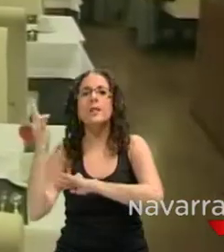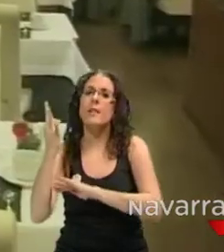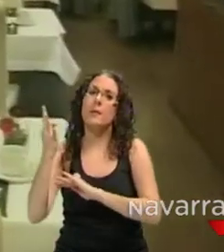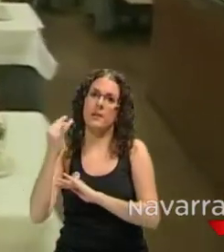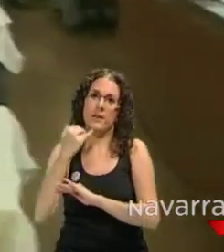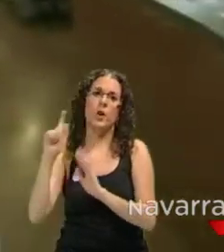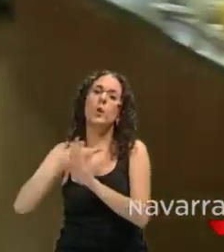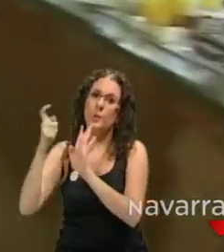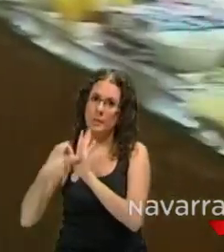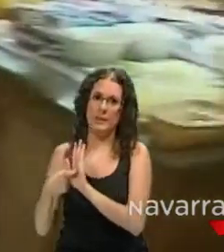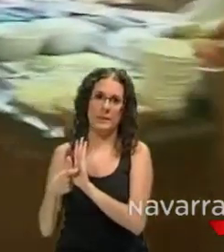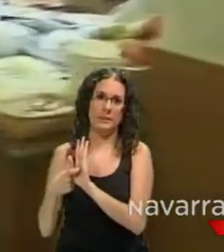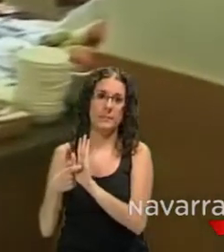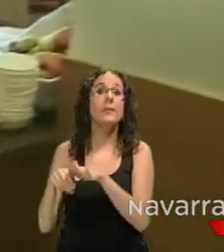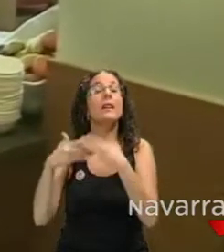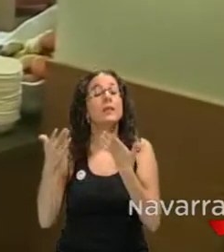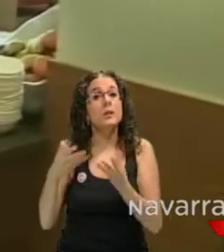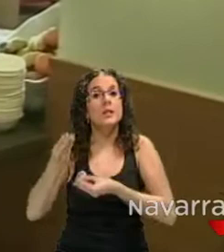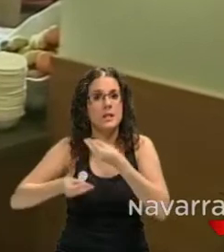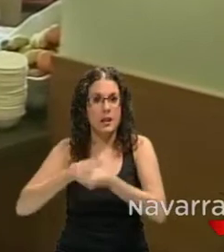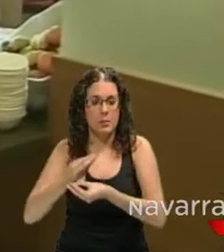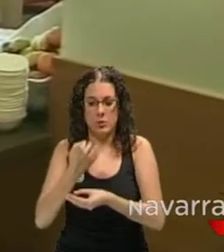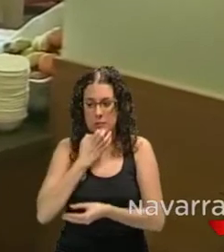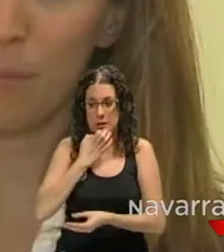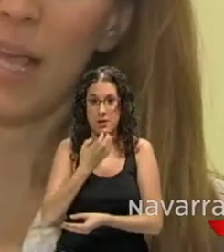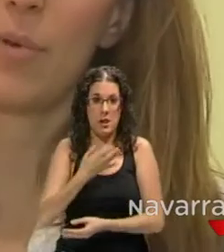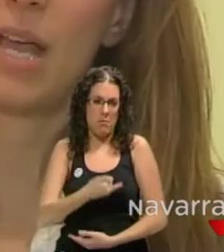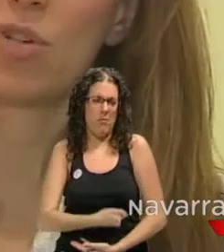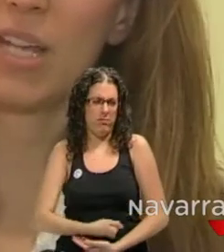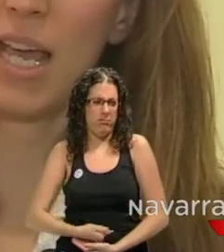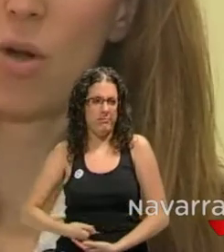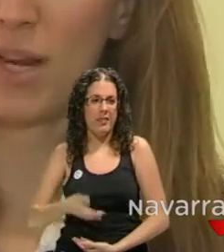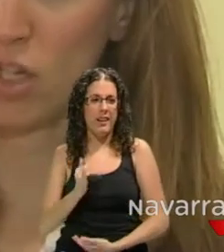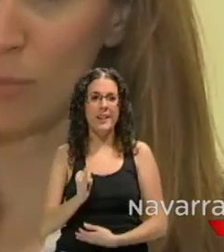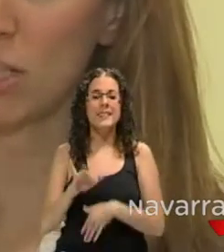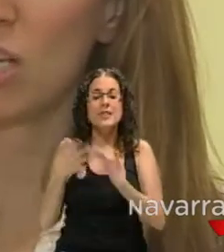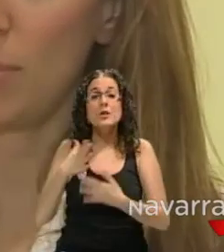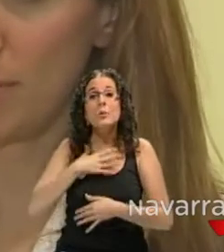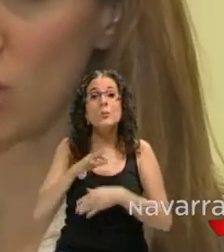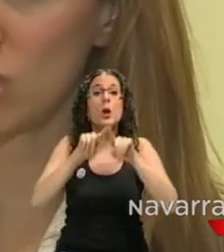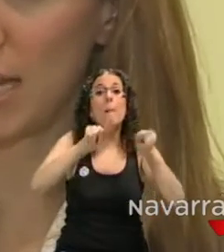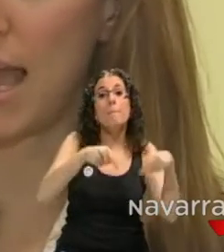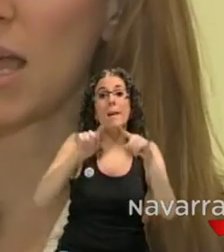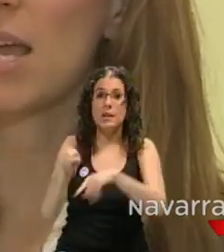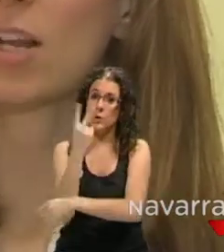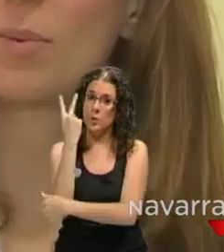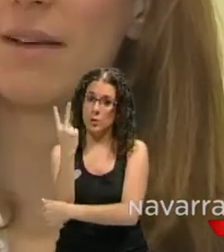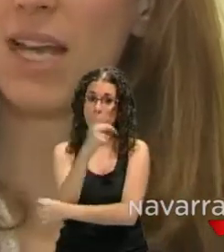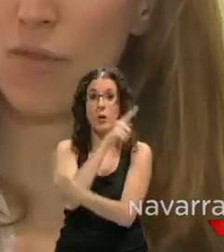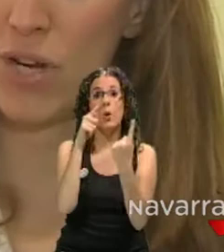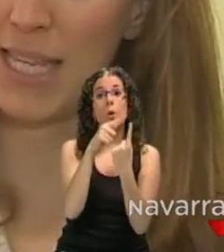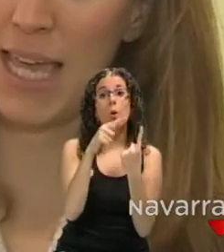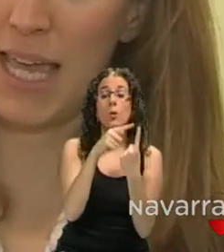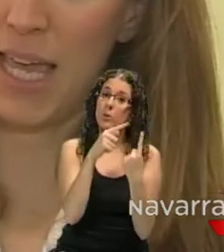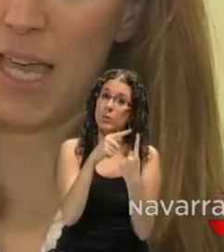del mediodía, con lo cual podríamos, en el caso que tengamos apetito, bastante hambre, podríamos comer 2 platos. El primero sería recomendable